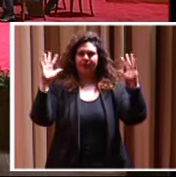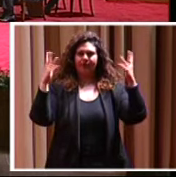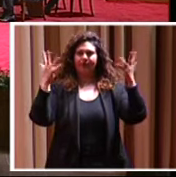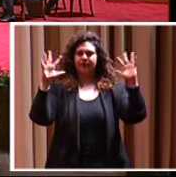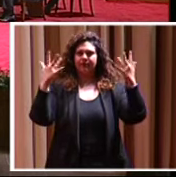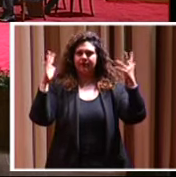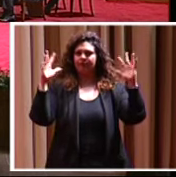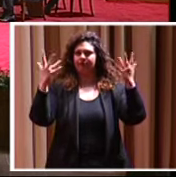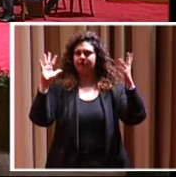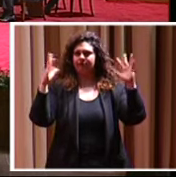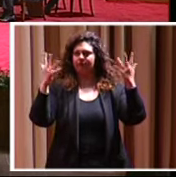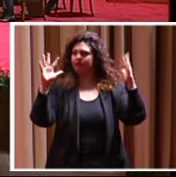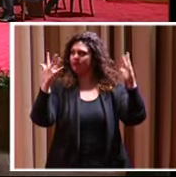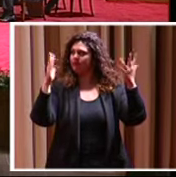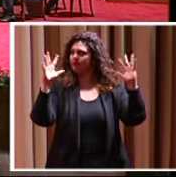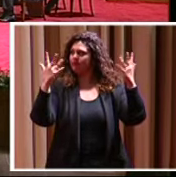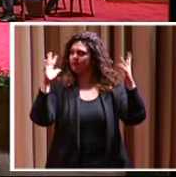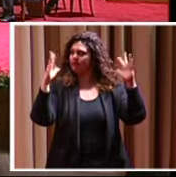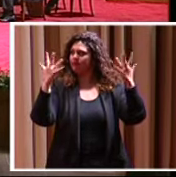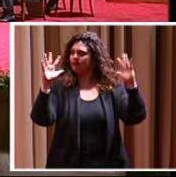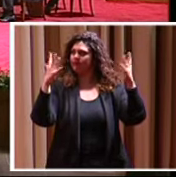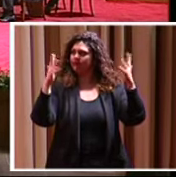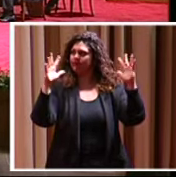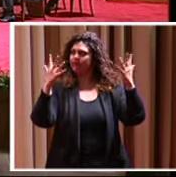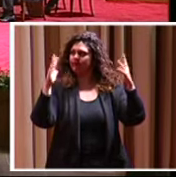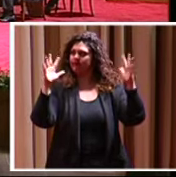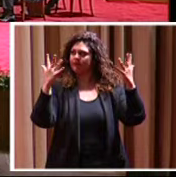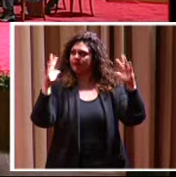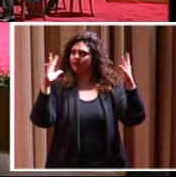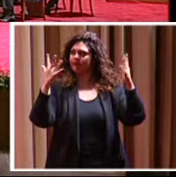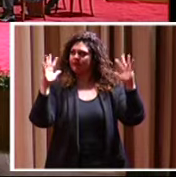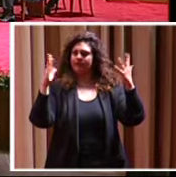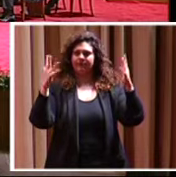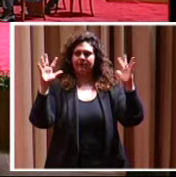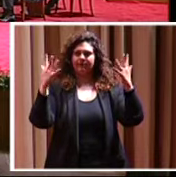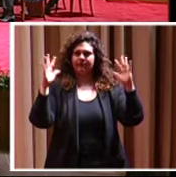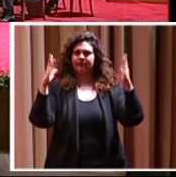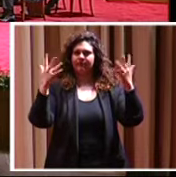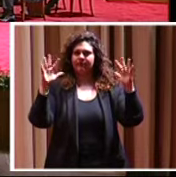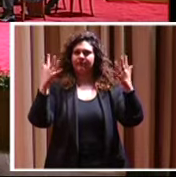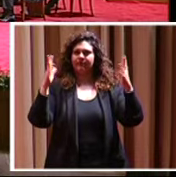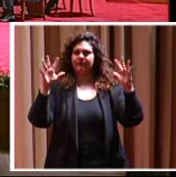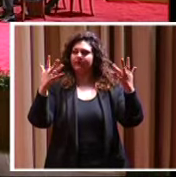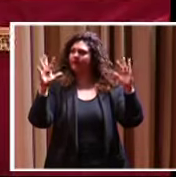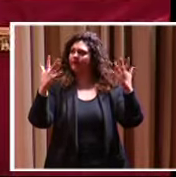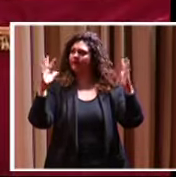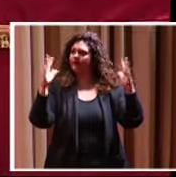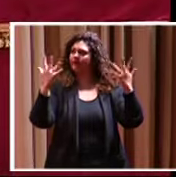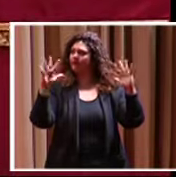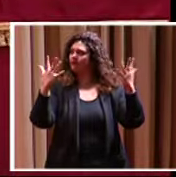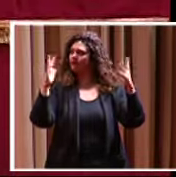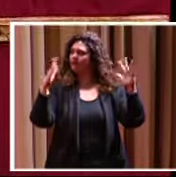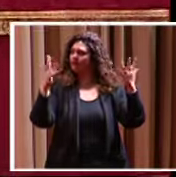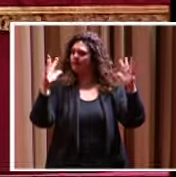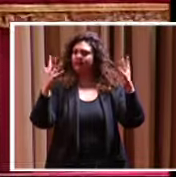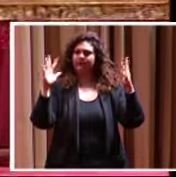Impresionante esta actuación de Patricia Guerrero, directora artística del Ballet Flamenco de Andalucía, galardonada en el día